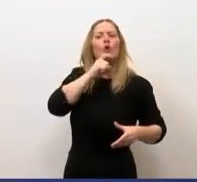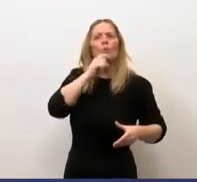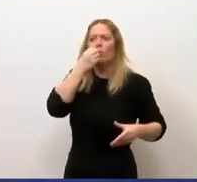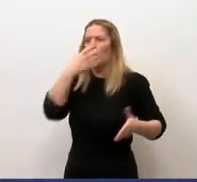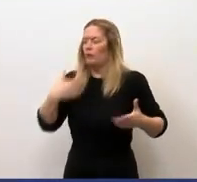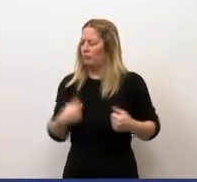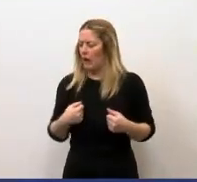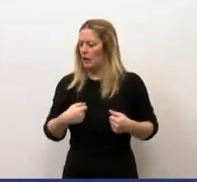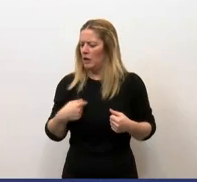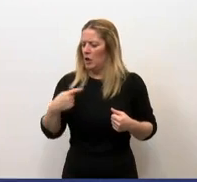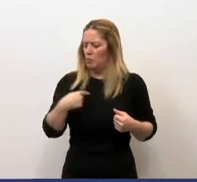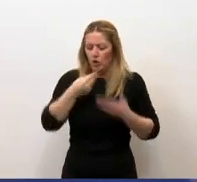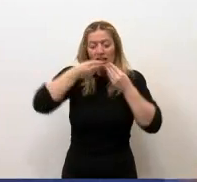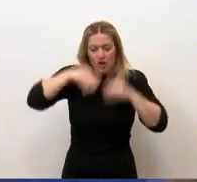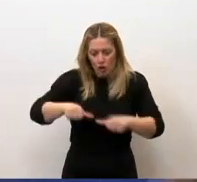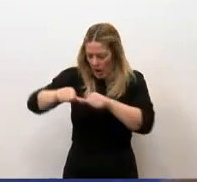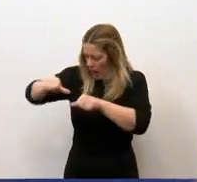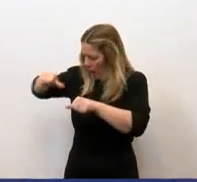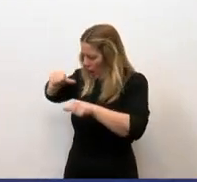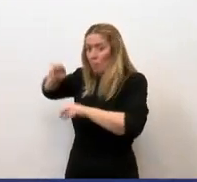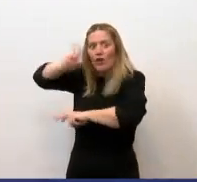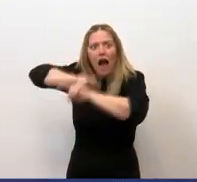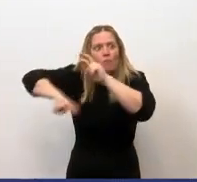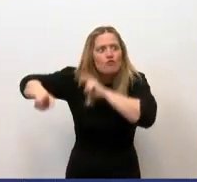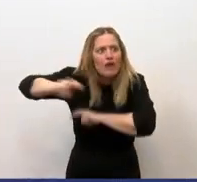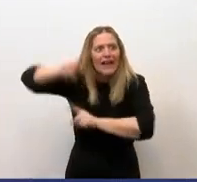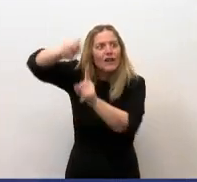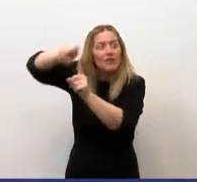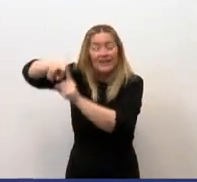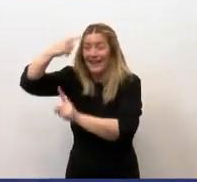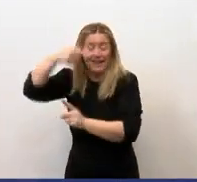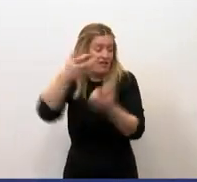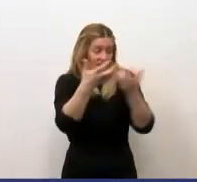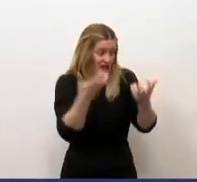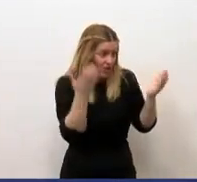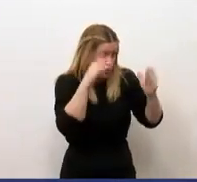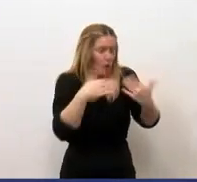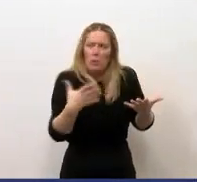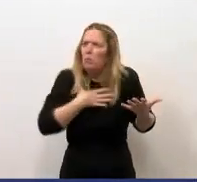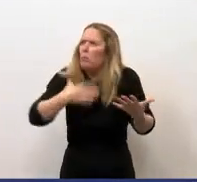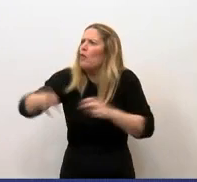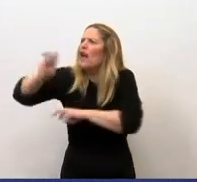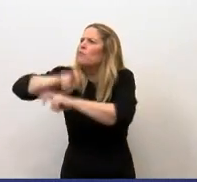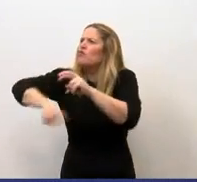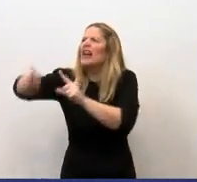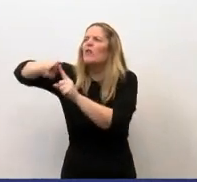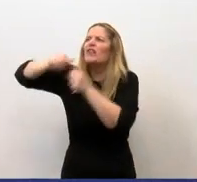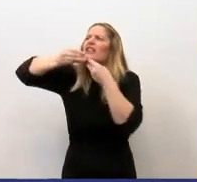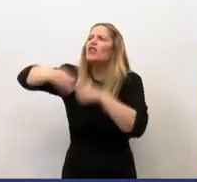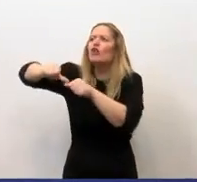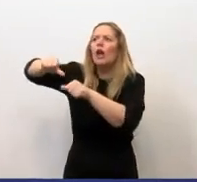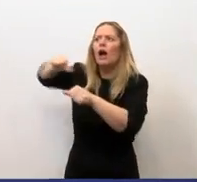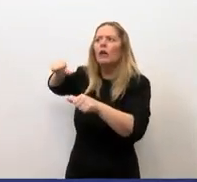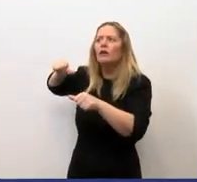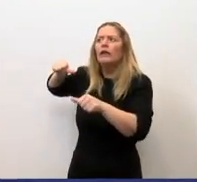voy a buscar referentes en la historia, que ya sabéis que no hay escritos, pero podría buscar y tratar de